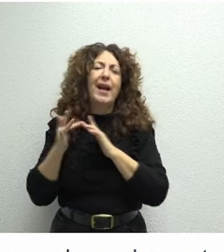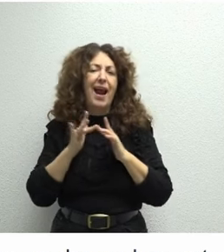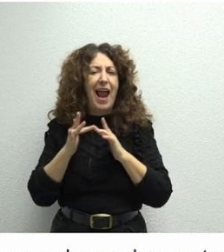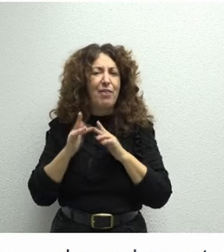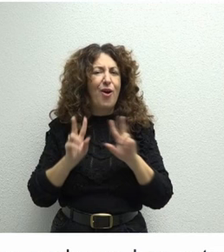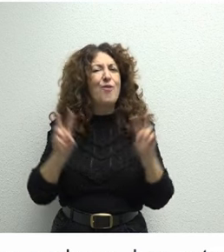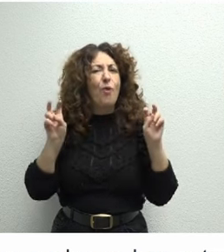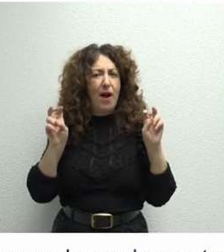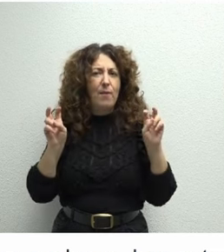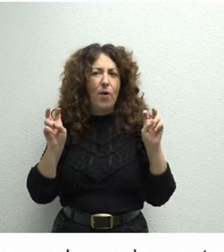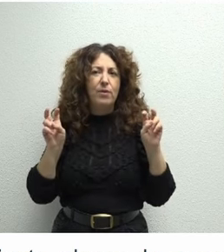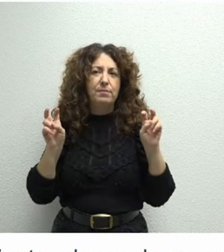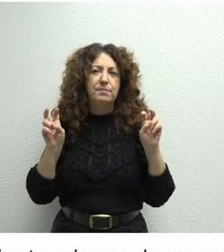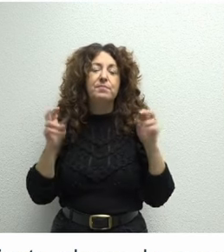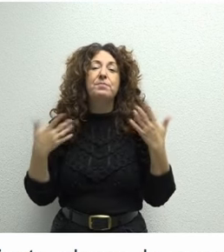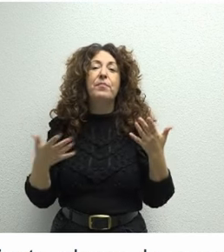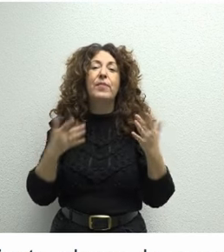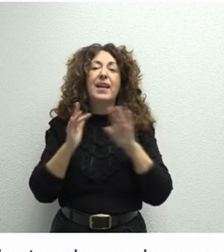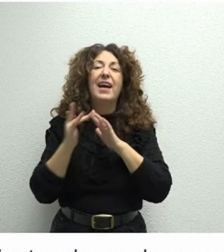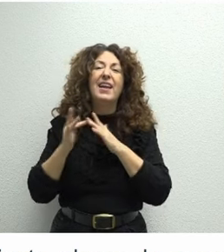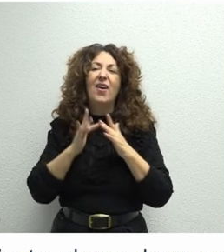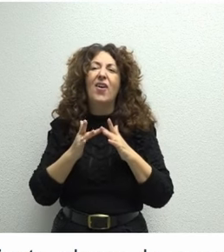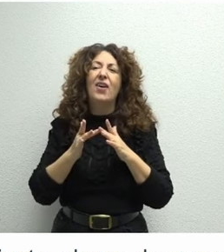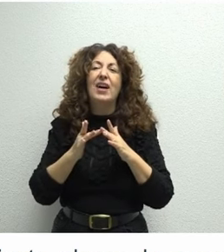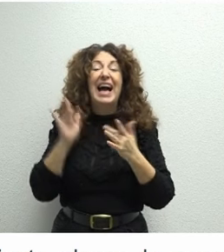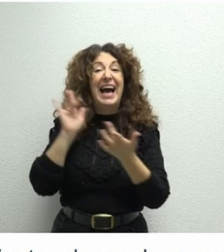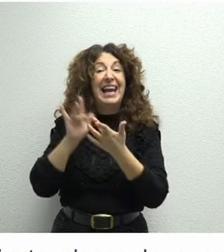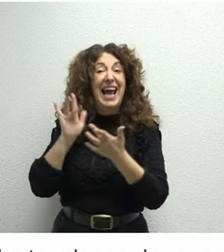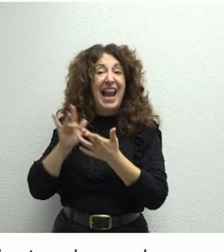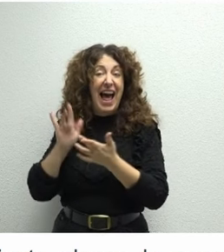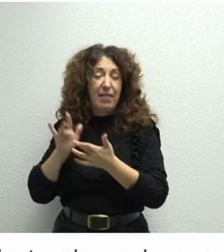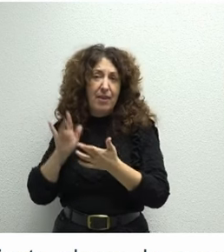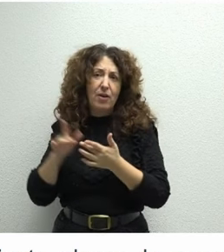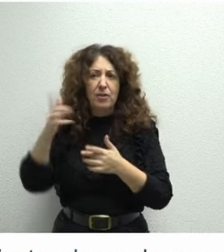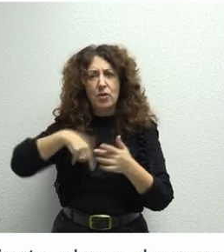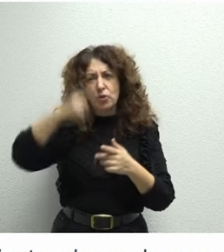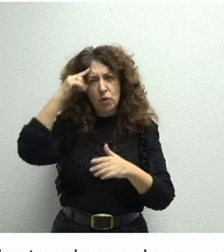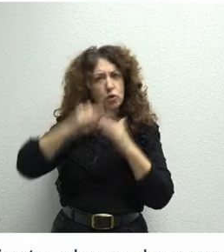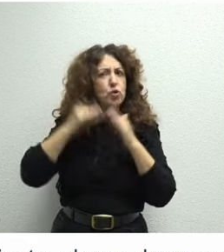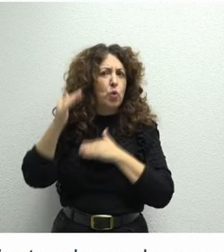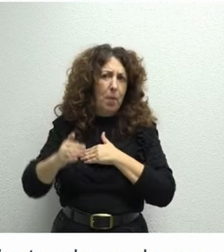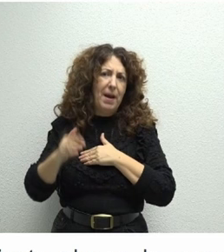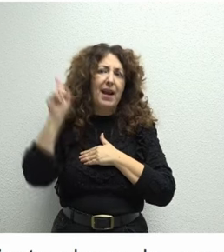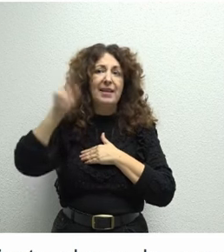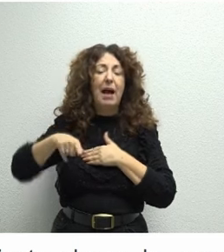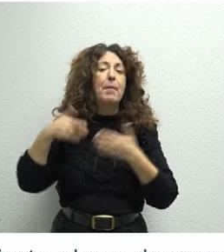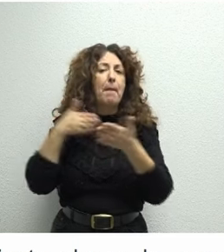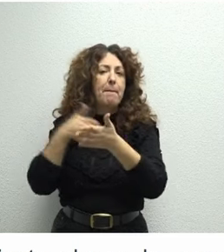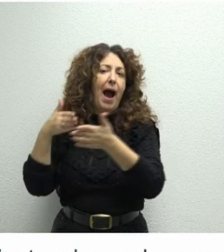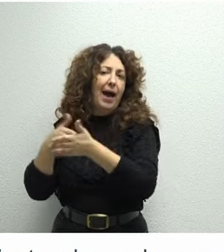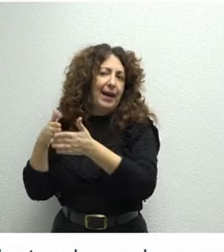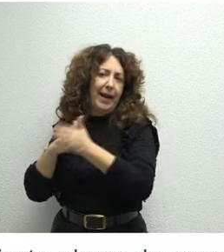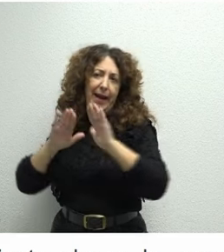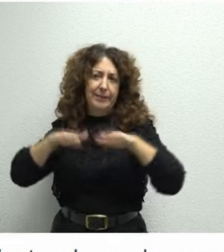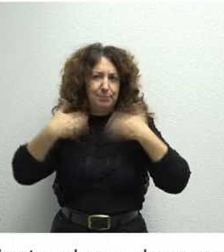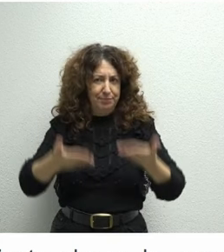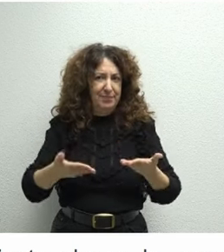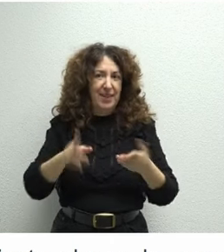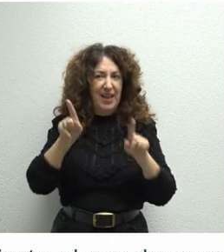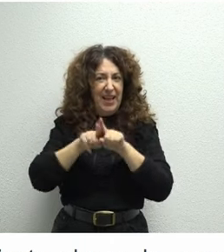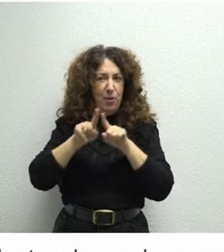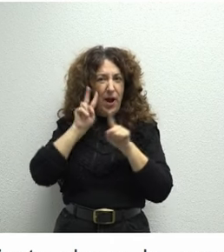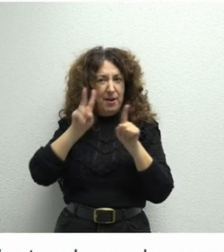estamos creando una relación no que nos ha costado también pues superar y romper barreras Como muestra la imagen eh